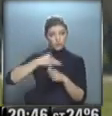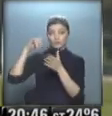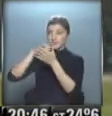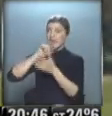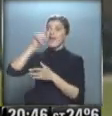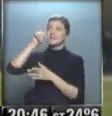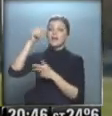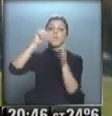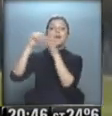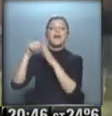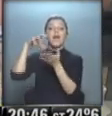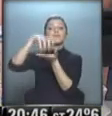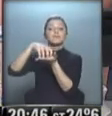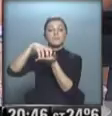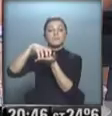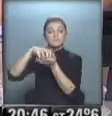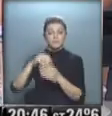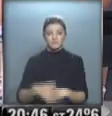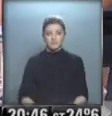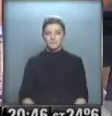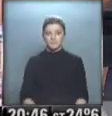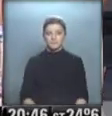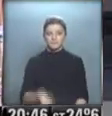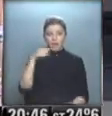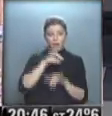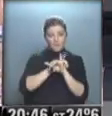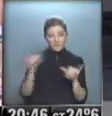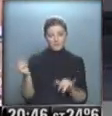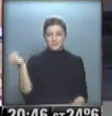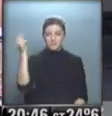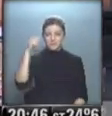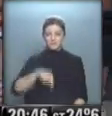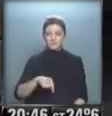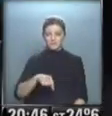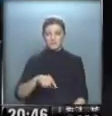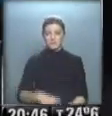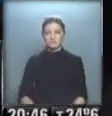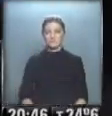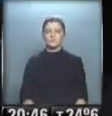¿La pausa? Ya regresamos, vamos. No se vayan.